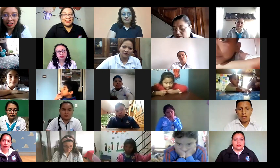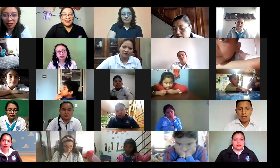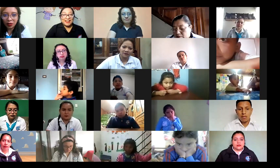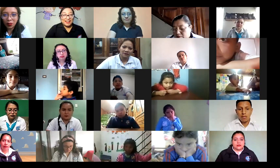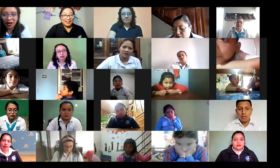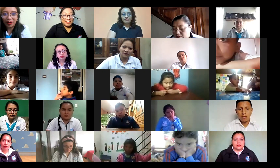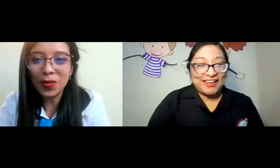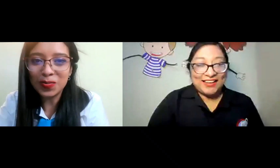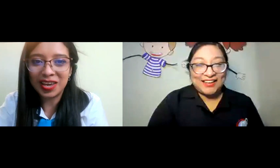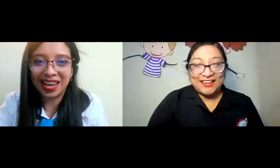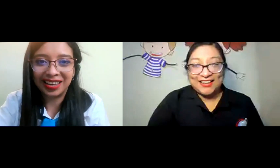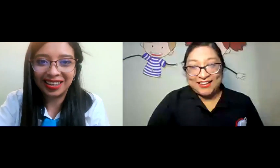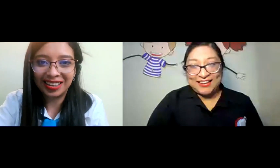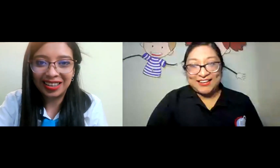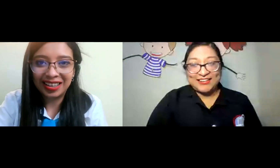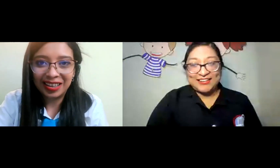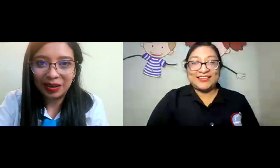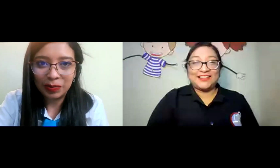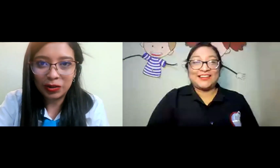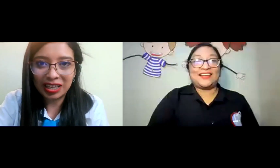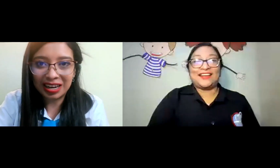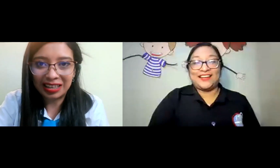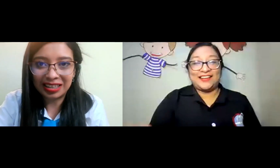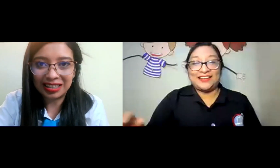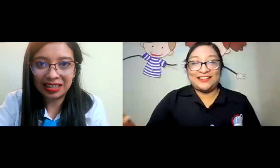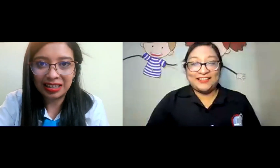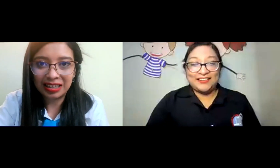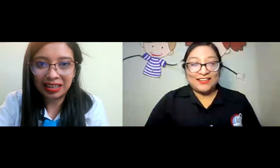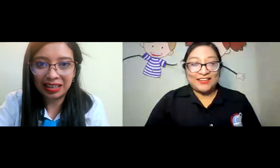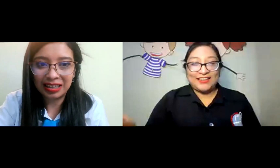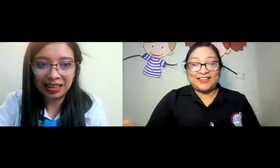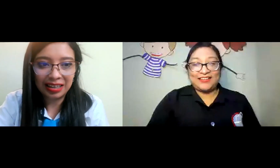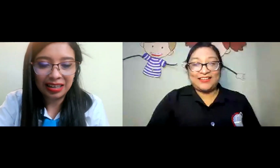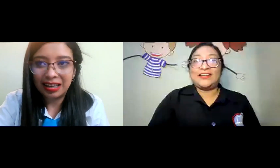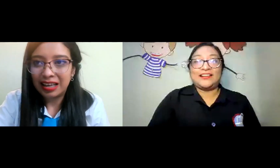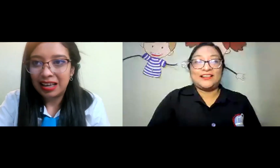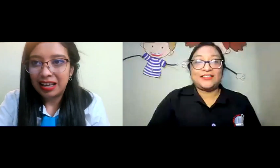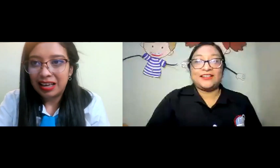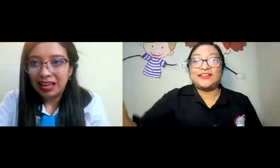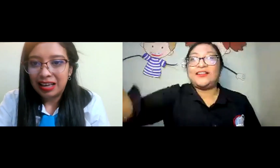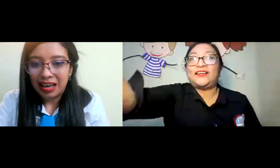Ahorita la coloco por acá. Muy bien. Muchas gracias.